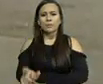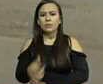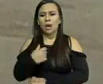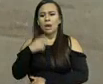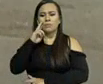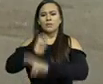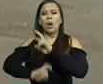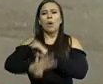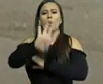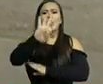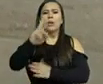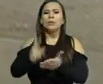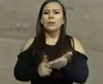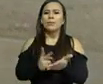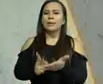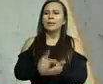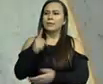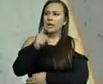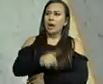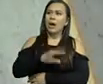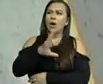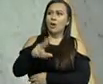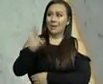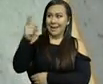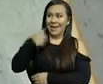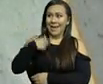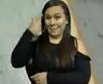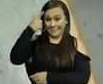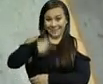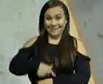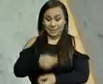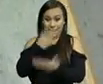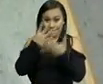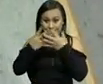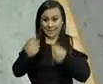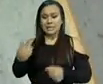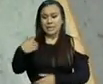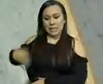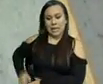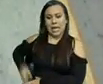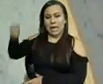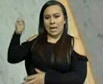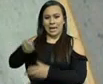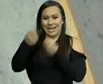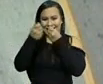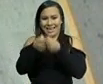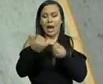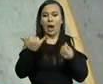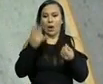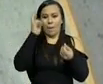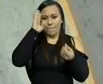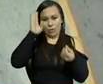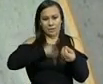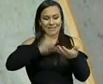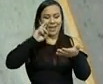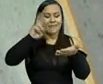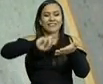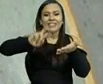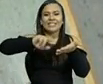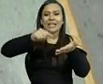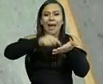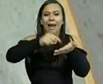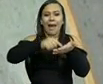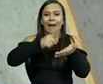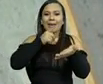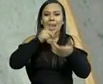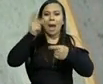como cuatro veces a que vayan como tres por ello exhorta a las autoridades a doblar los esfuerzos para que la delincuencia no lo siga